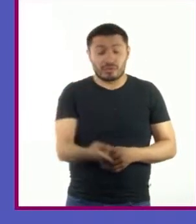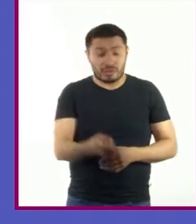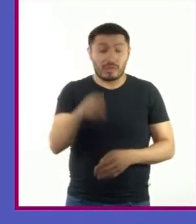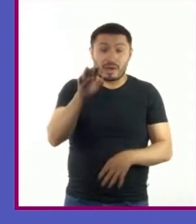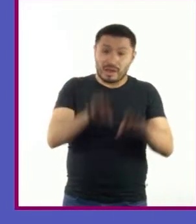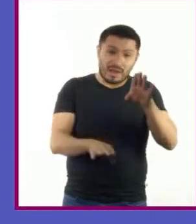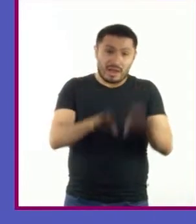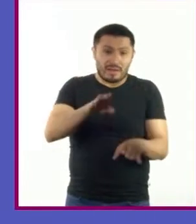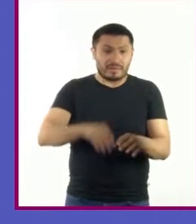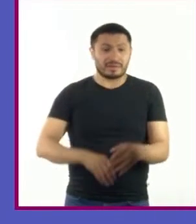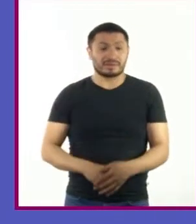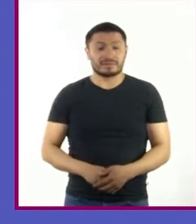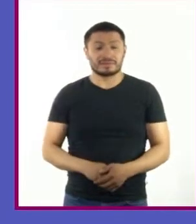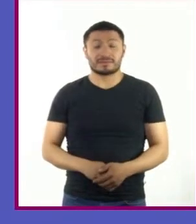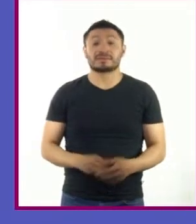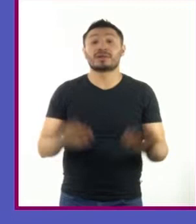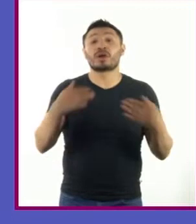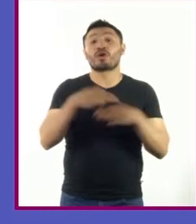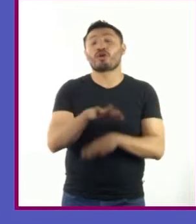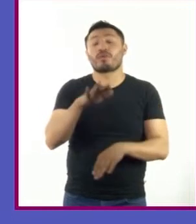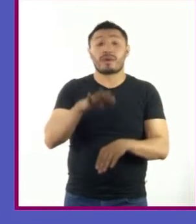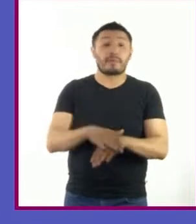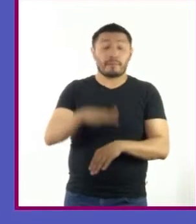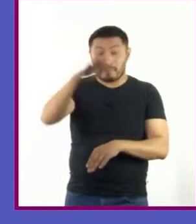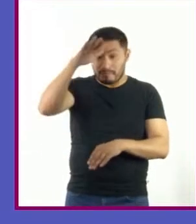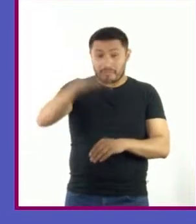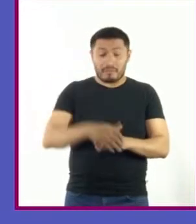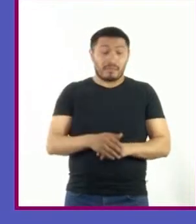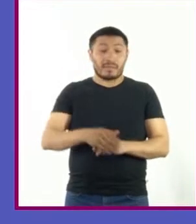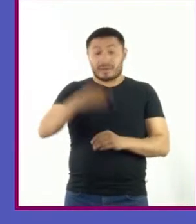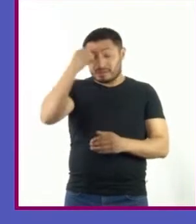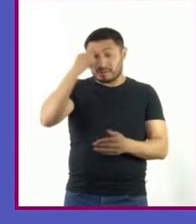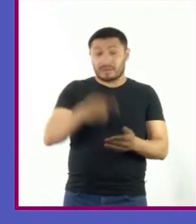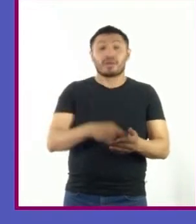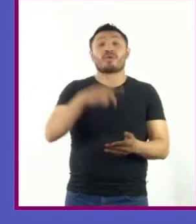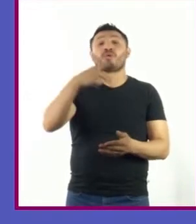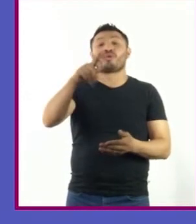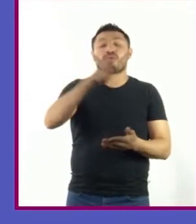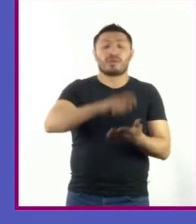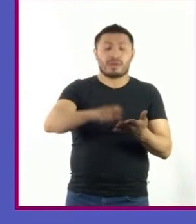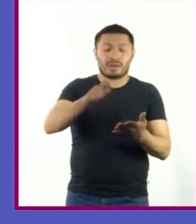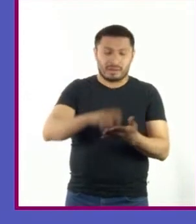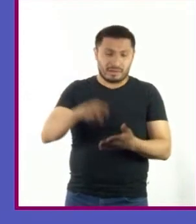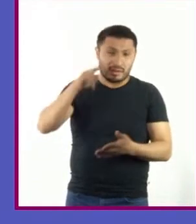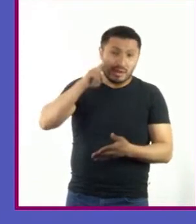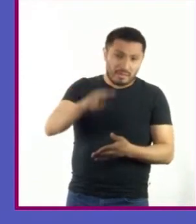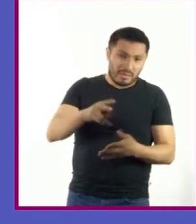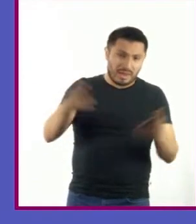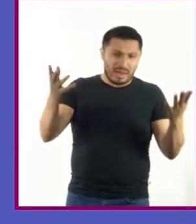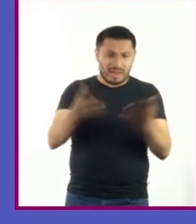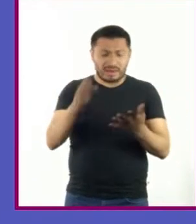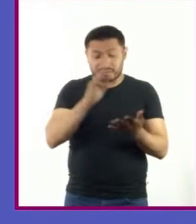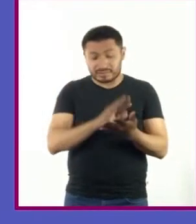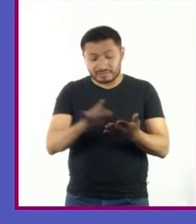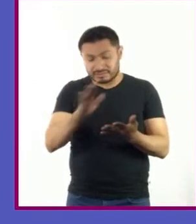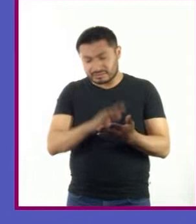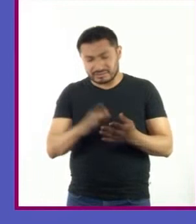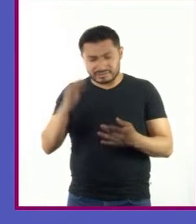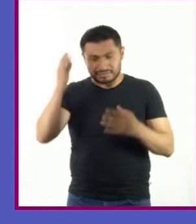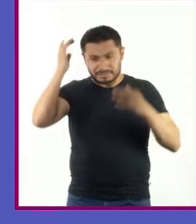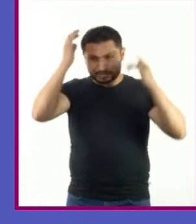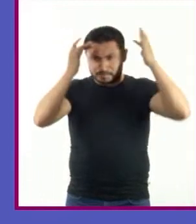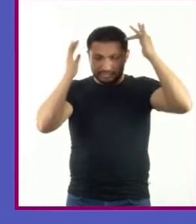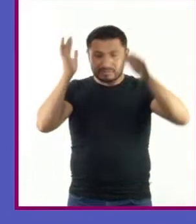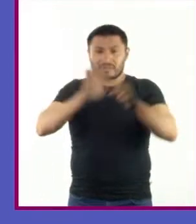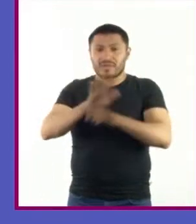ciertas ocasiones. Sobre todo, creo que su texto se beneficiaría de una reflexión sobre qué querría